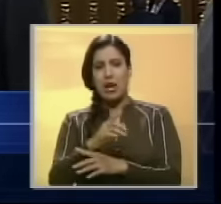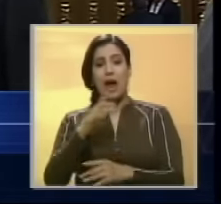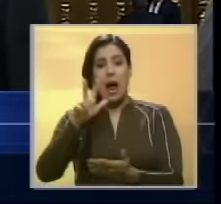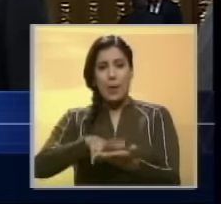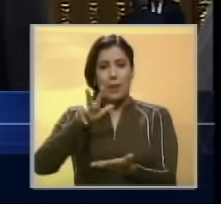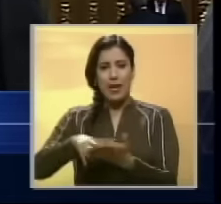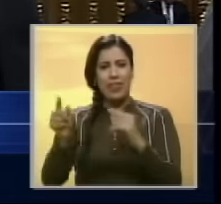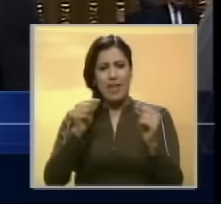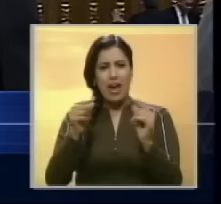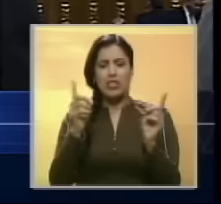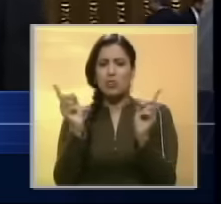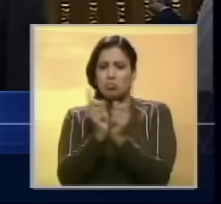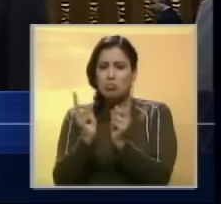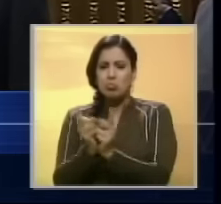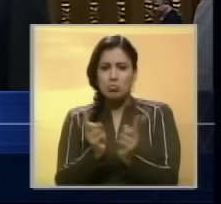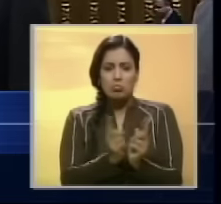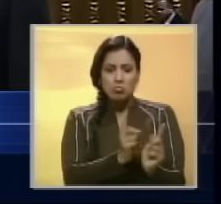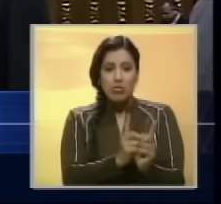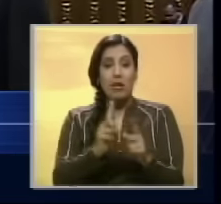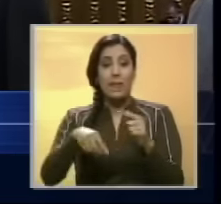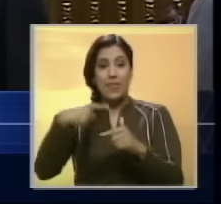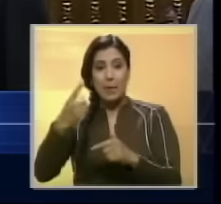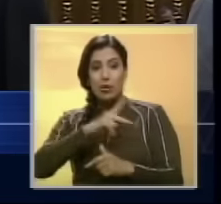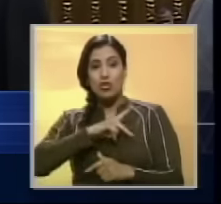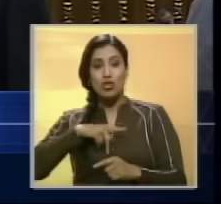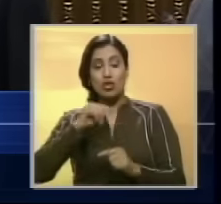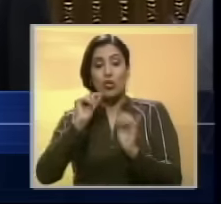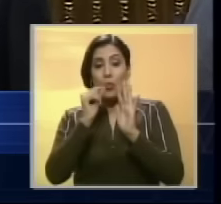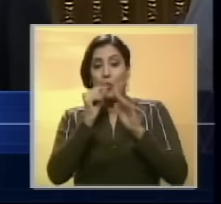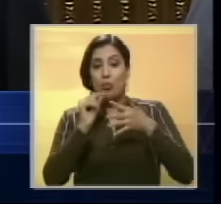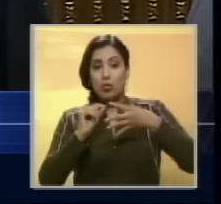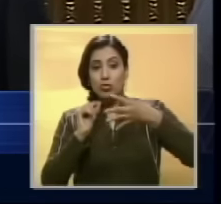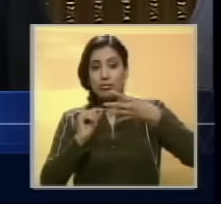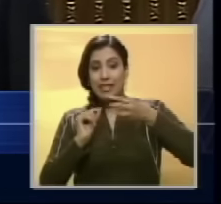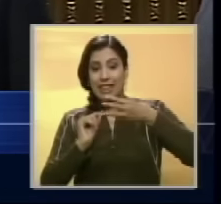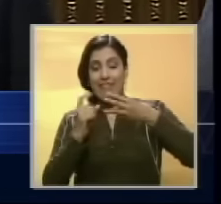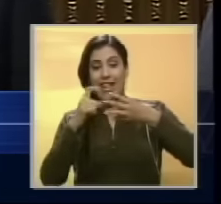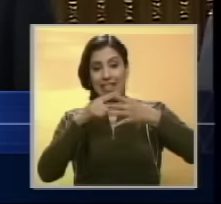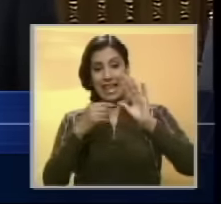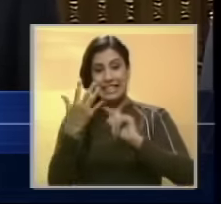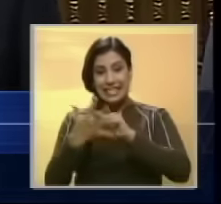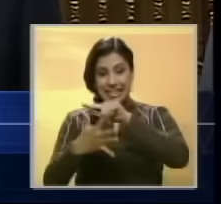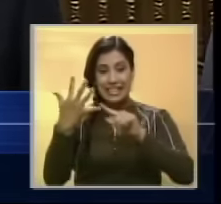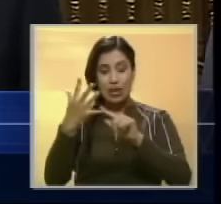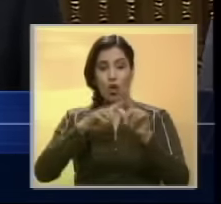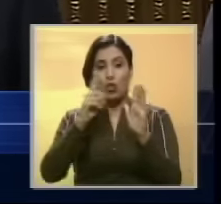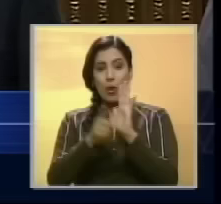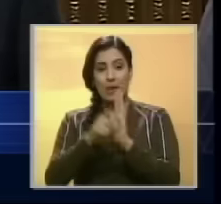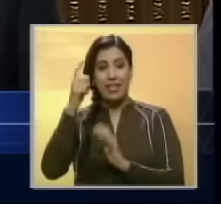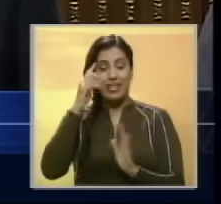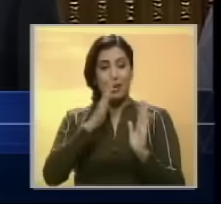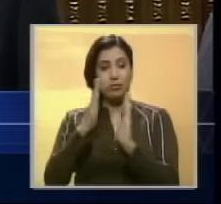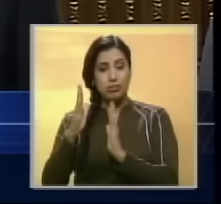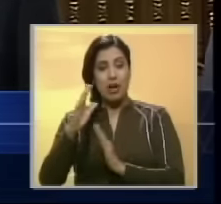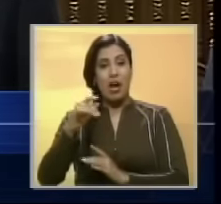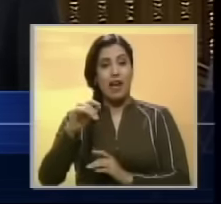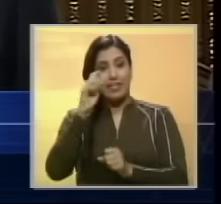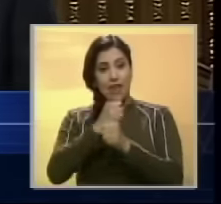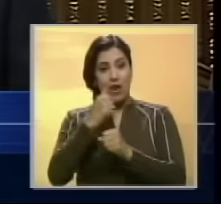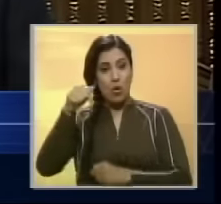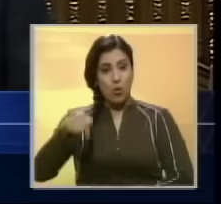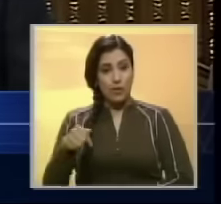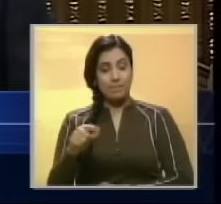han sido debates cortos y de allí que ya estemos en el punto tres de un total de cinco que están en el orden del día establecido por